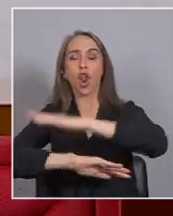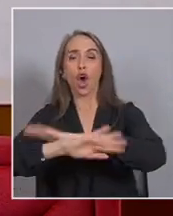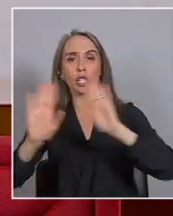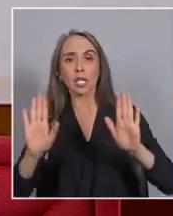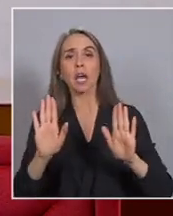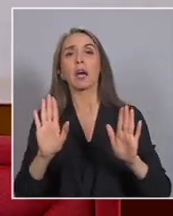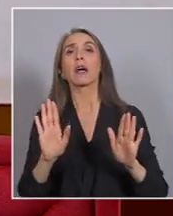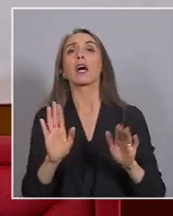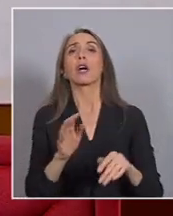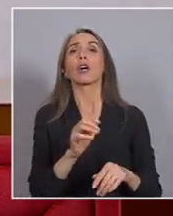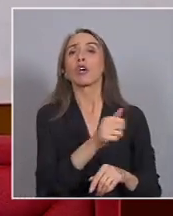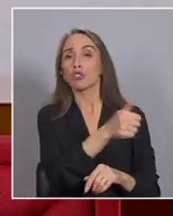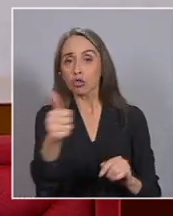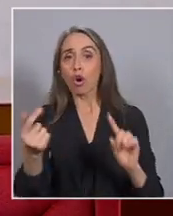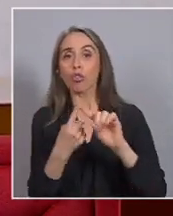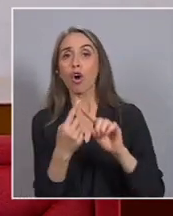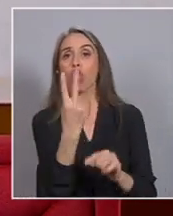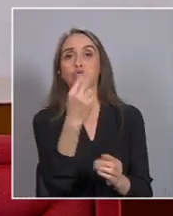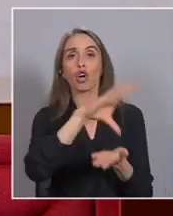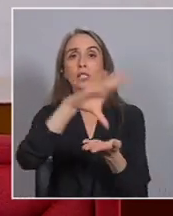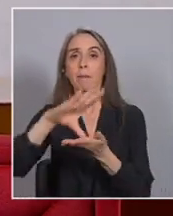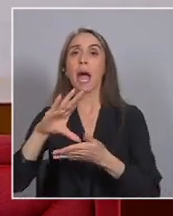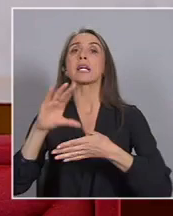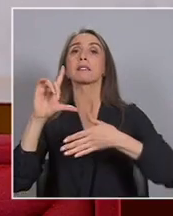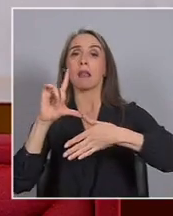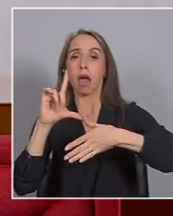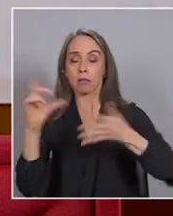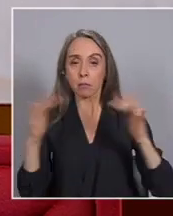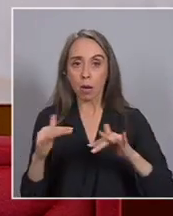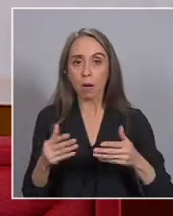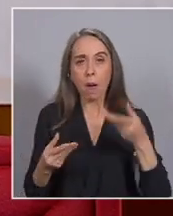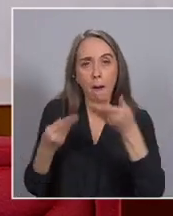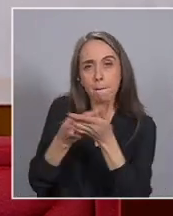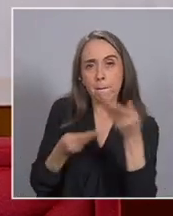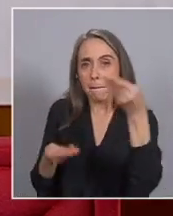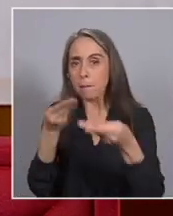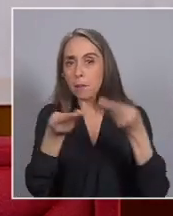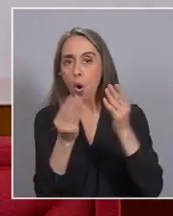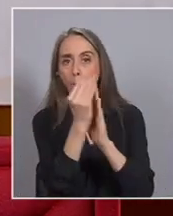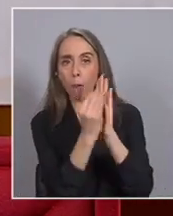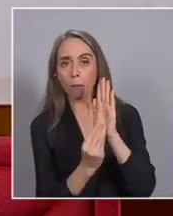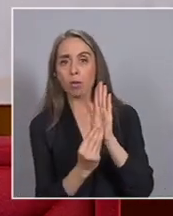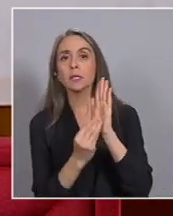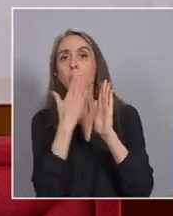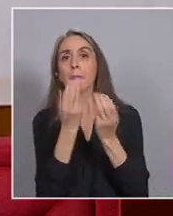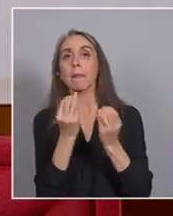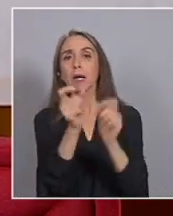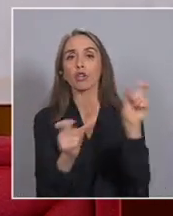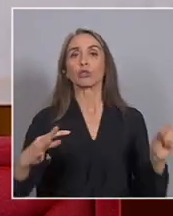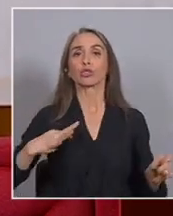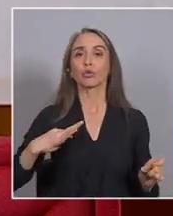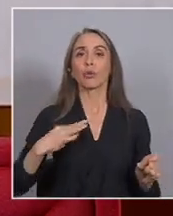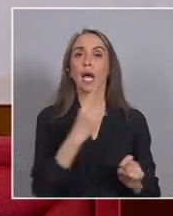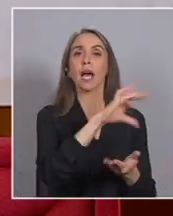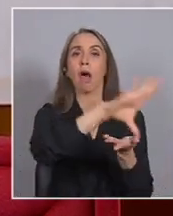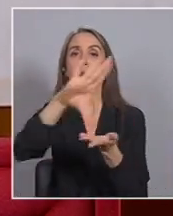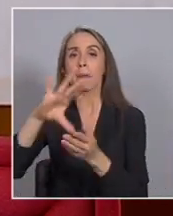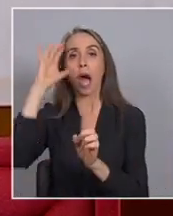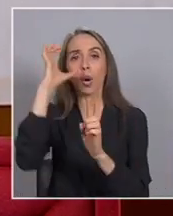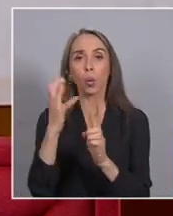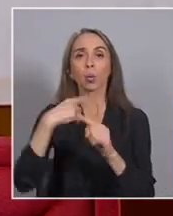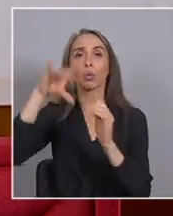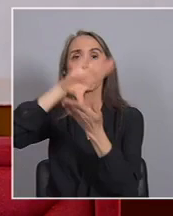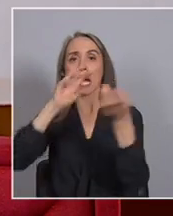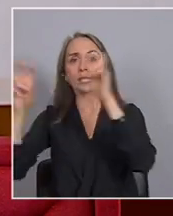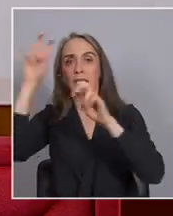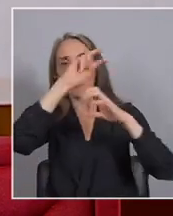todos los que tengan que estar, con los 12 países, aportando propuestas concretas que redunden en beneficios para nuestros pueblos en materia de cultura,